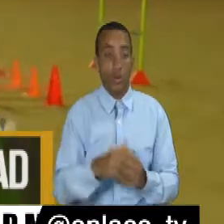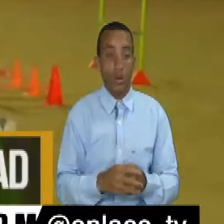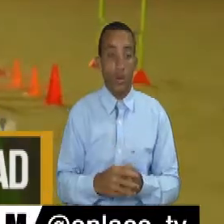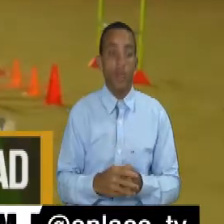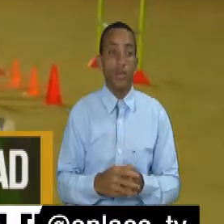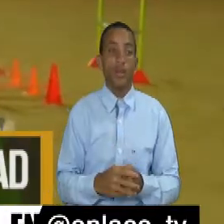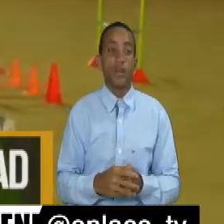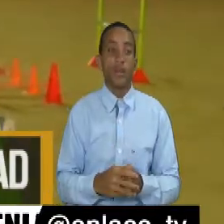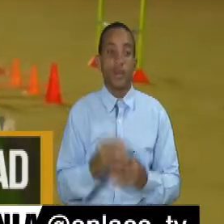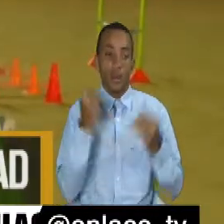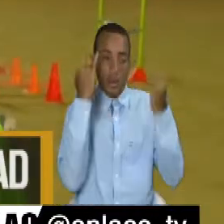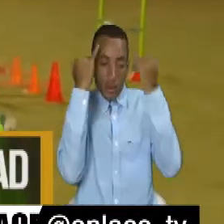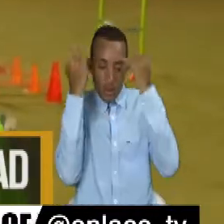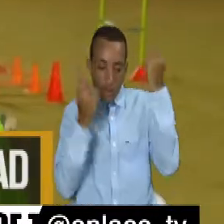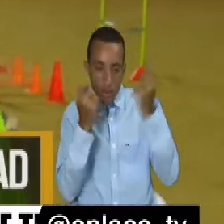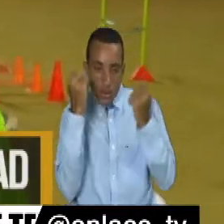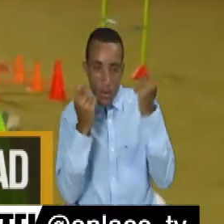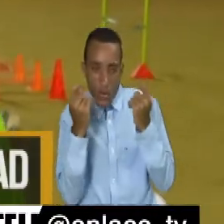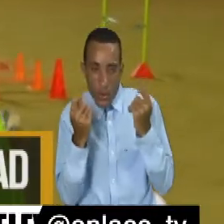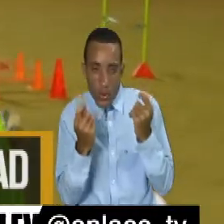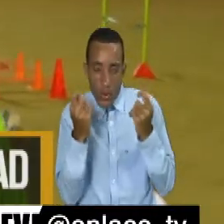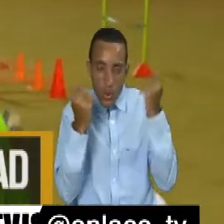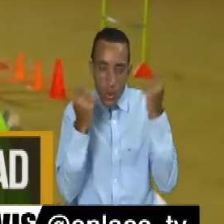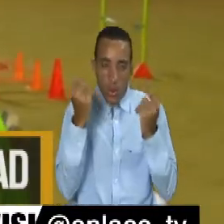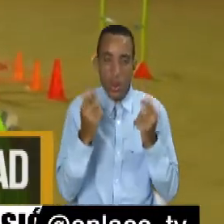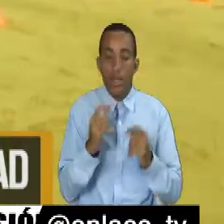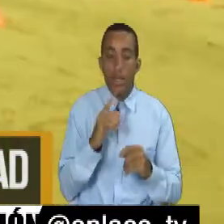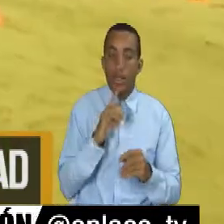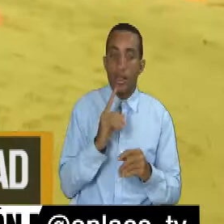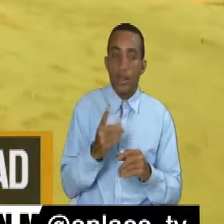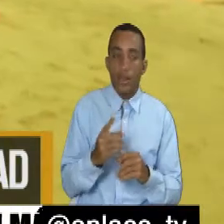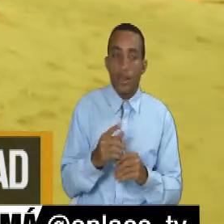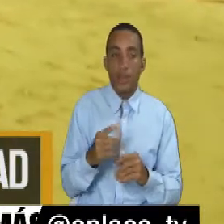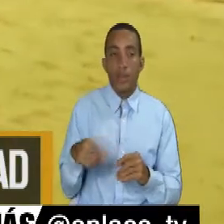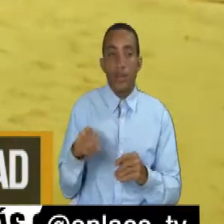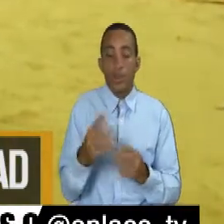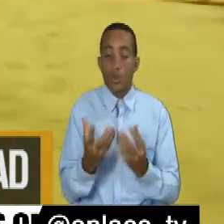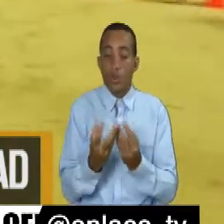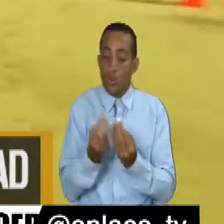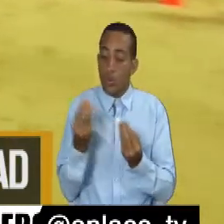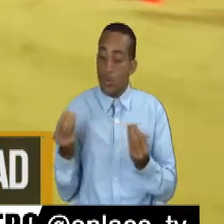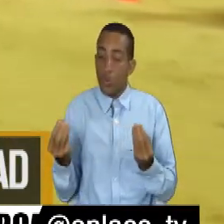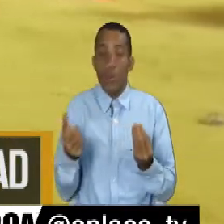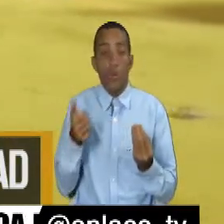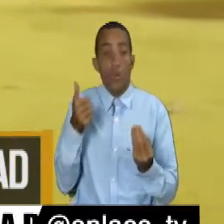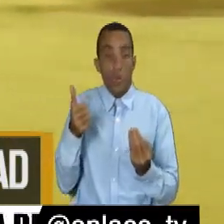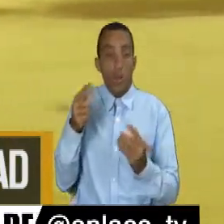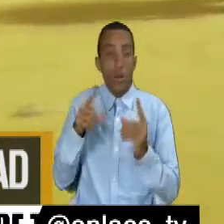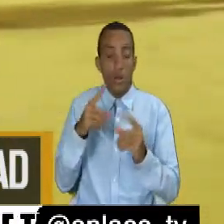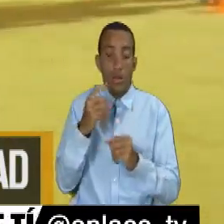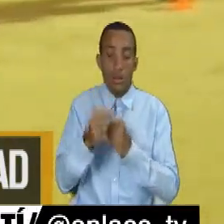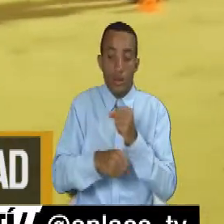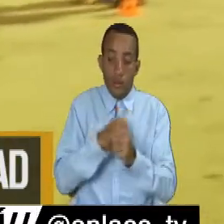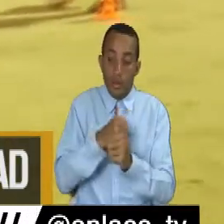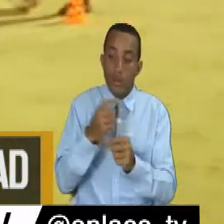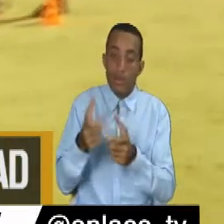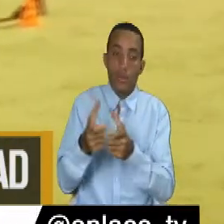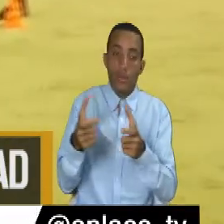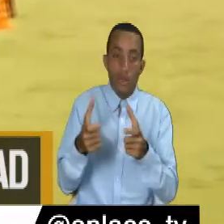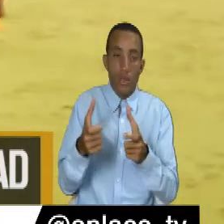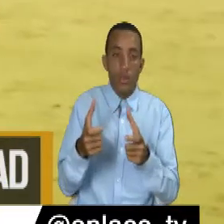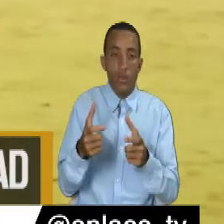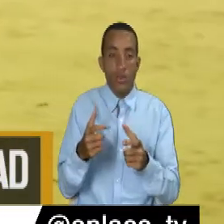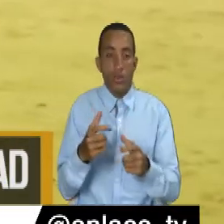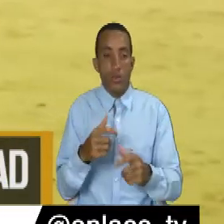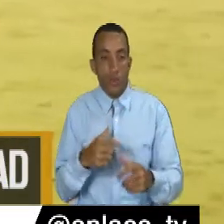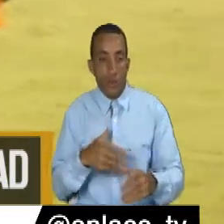claro. Sucesivamente hay equipos que uno no le puede decir nada, pero esos equipos son muy buenos. Cada día más, cada año más han aumentado más su parte